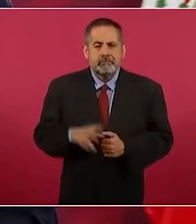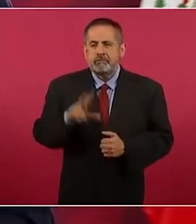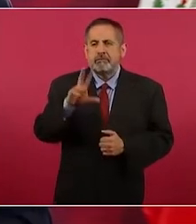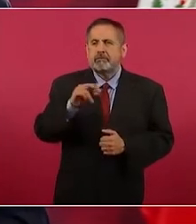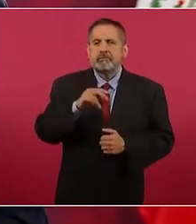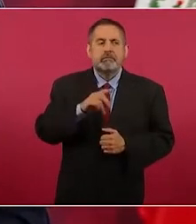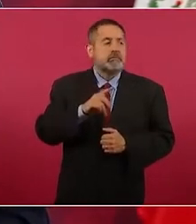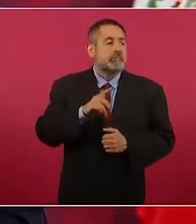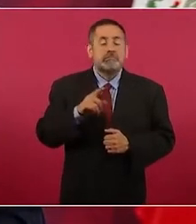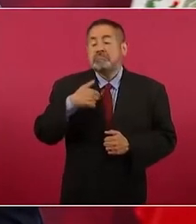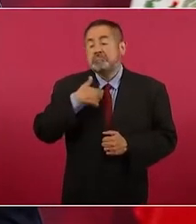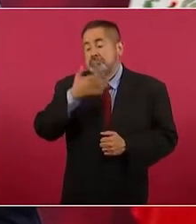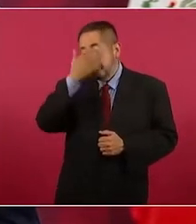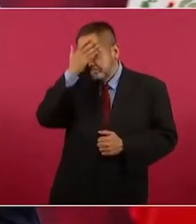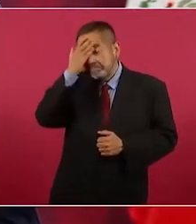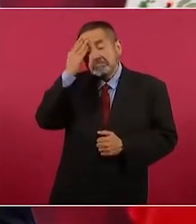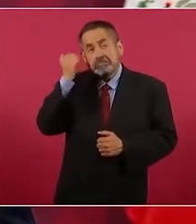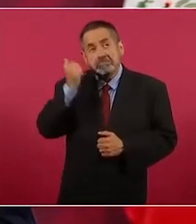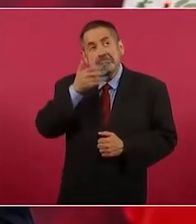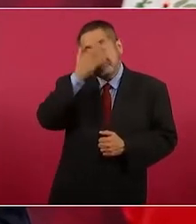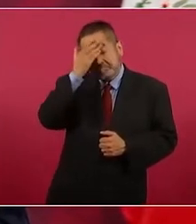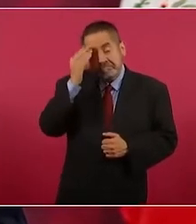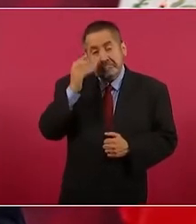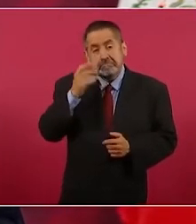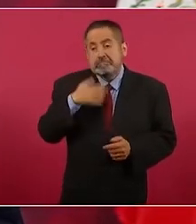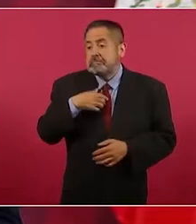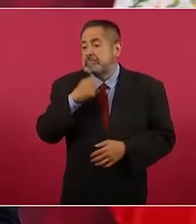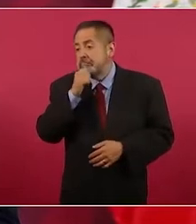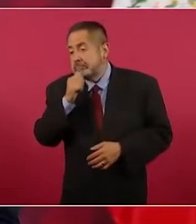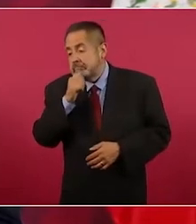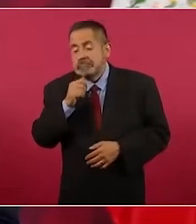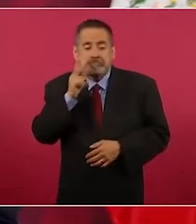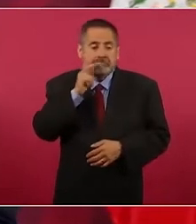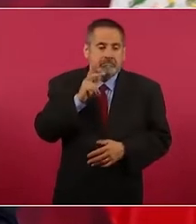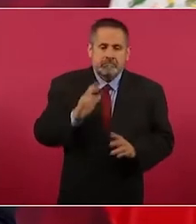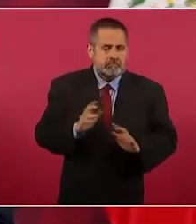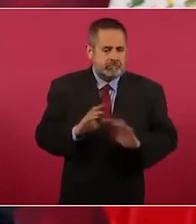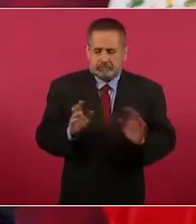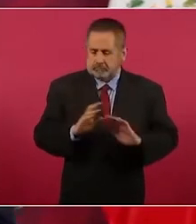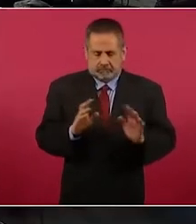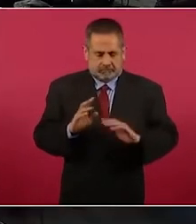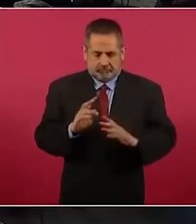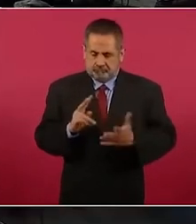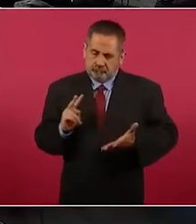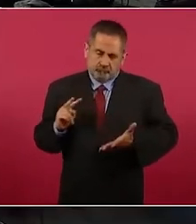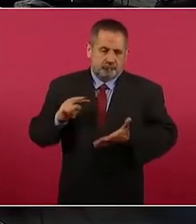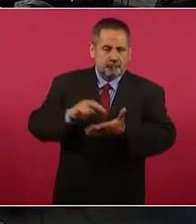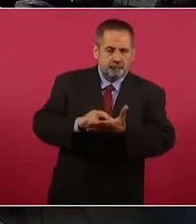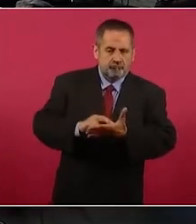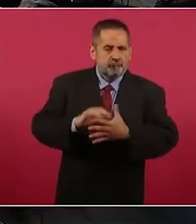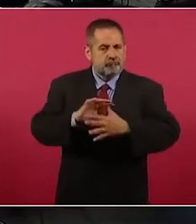decir no sabía o no han presentado pruebas. No, a ver,